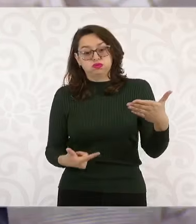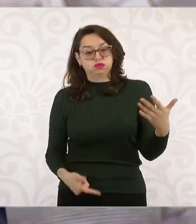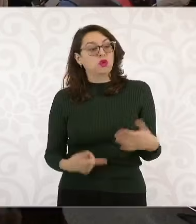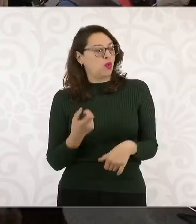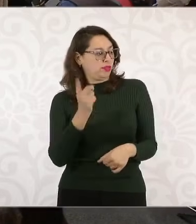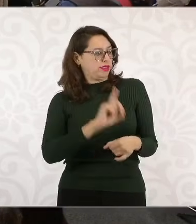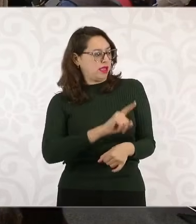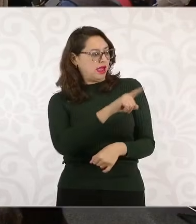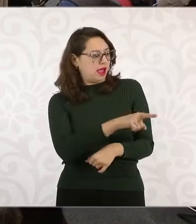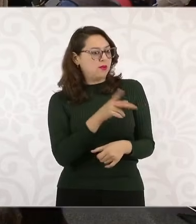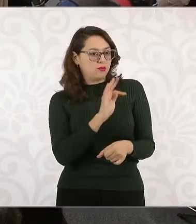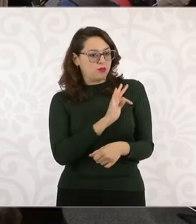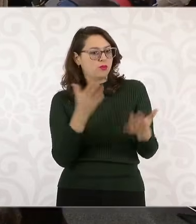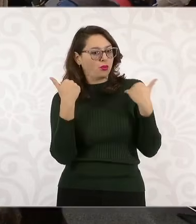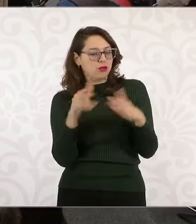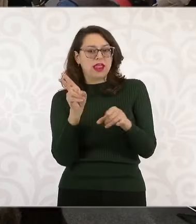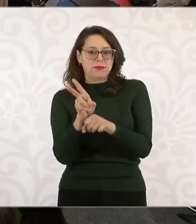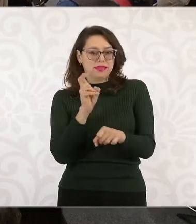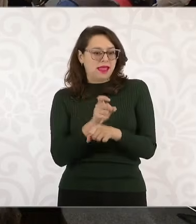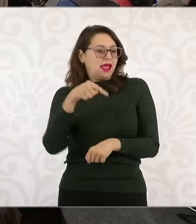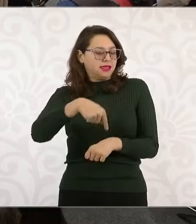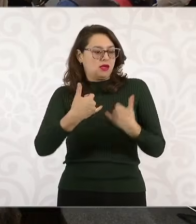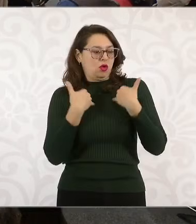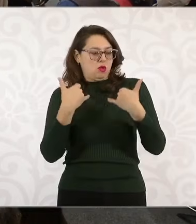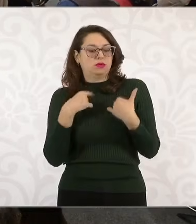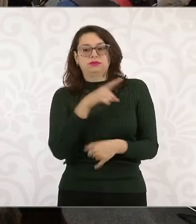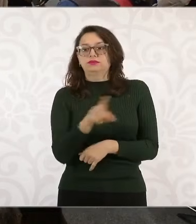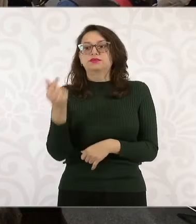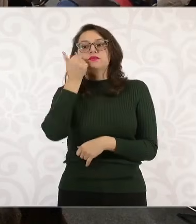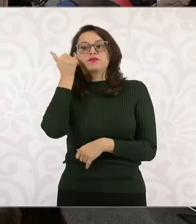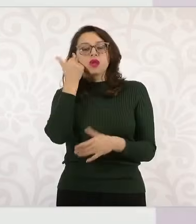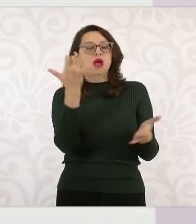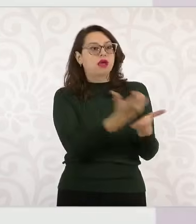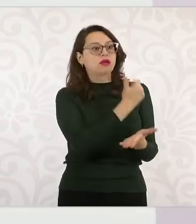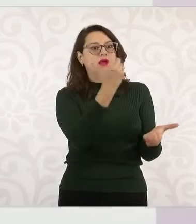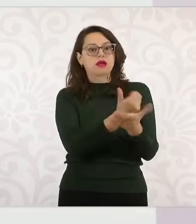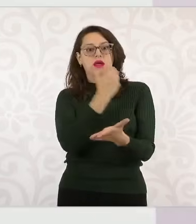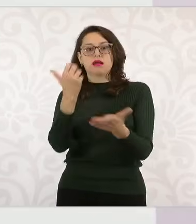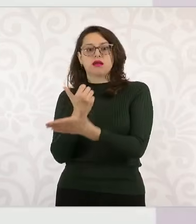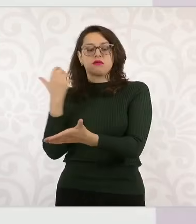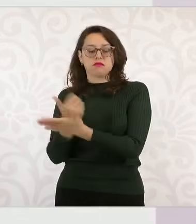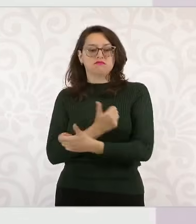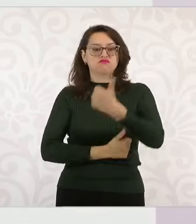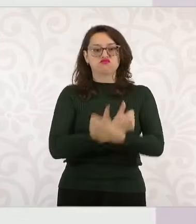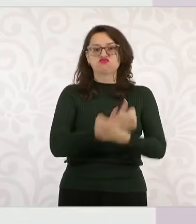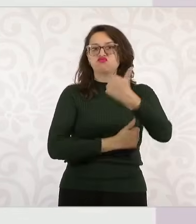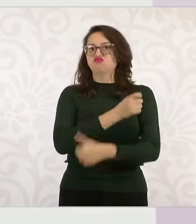la presidenta los invite a la mañanera, de estudiantes que han ganado competencias internacionales relacionadas